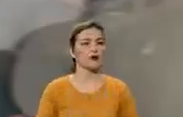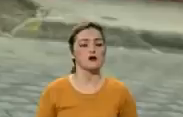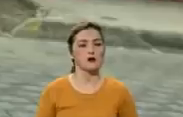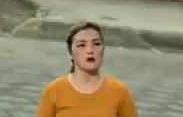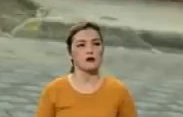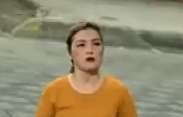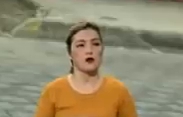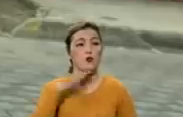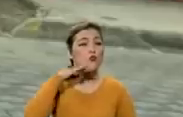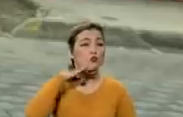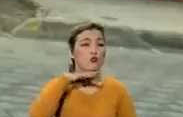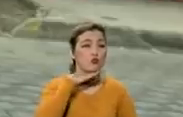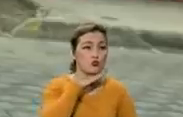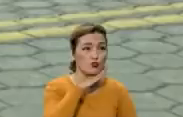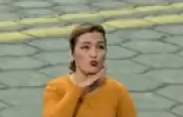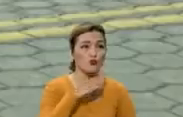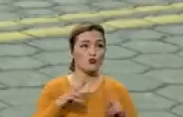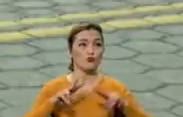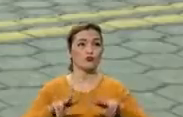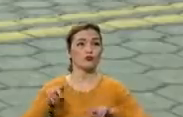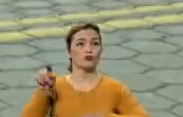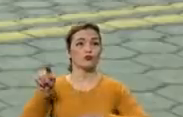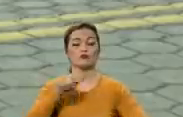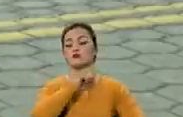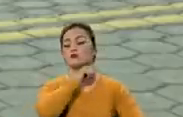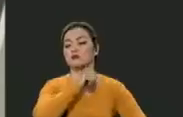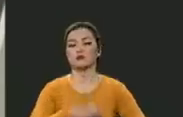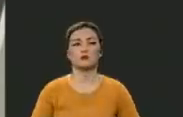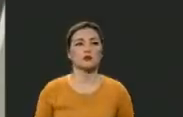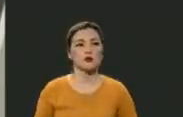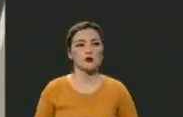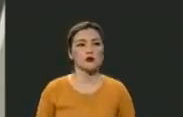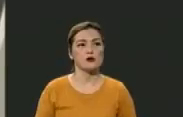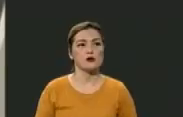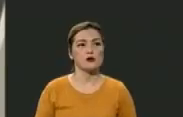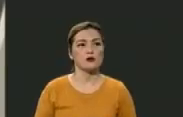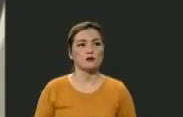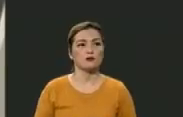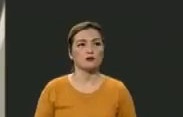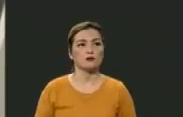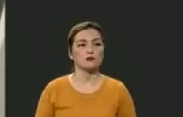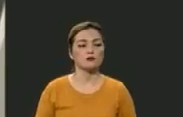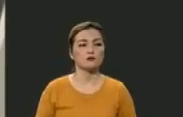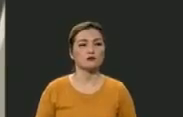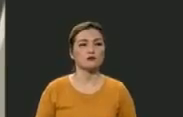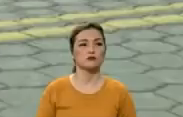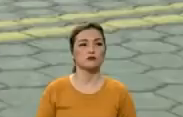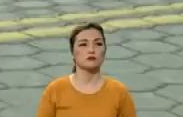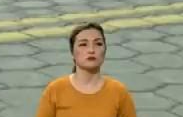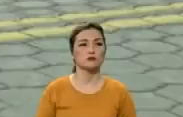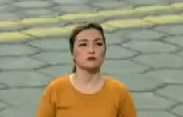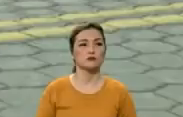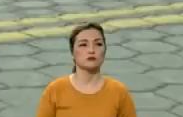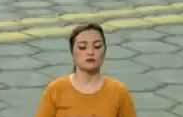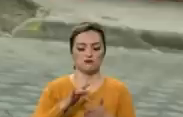trae insalubridad, sino también episodios de delincuencia. Definitivamente sí, señorita, estamos frente a